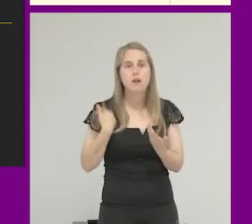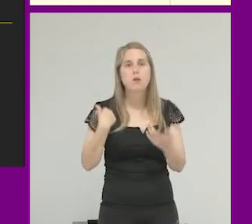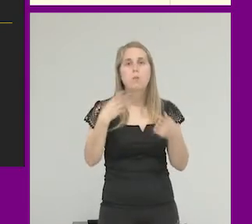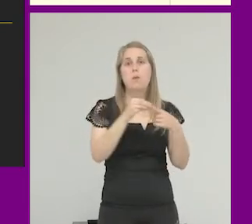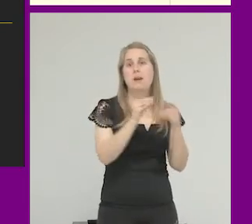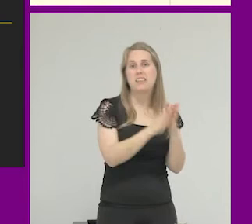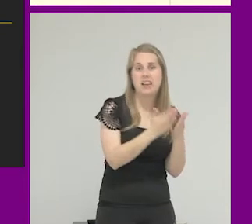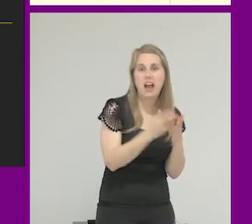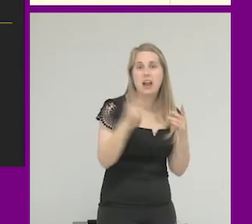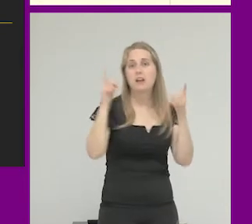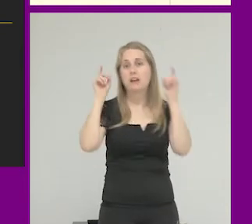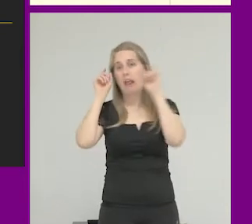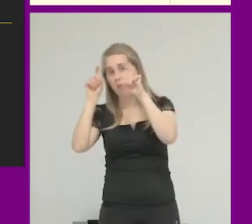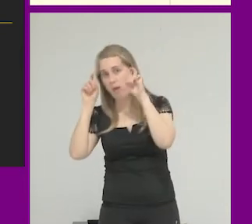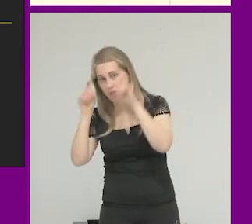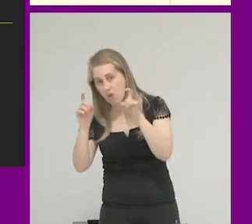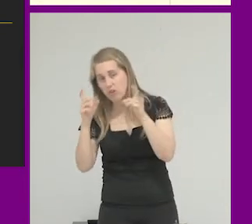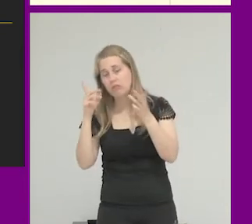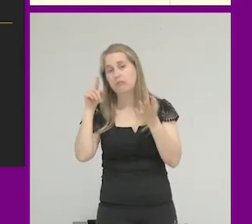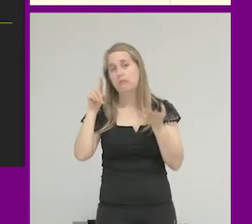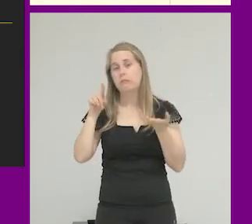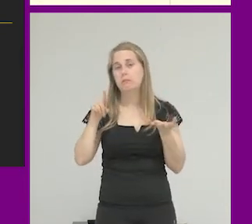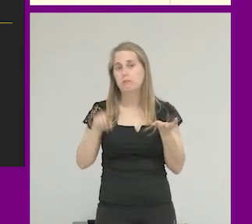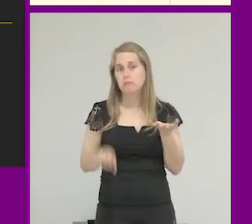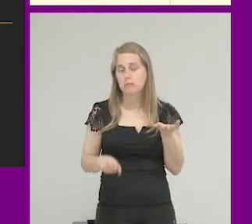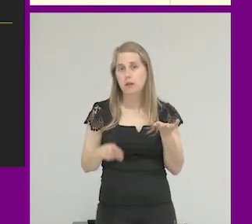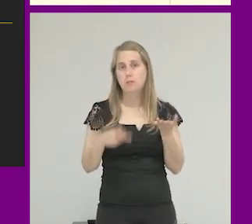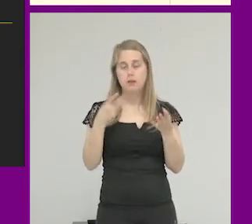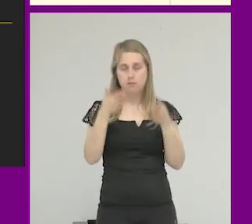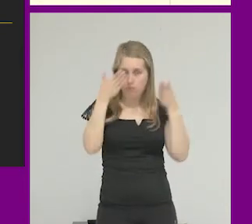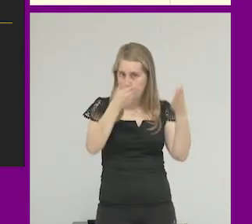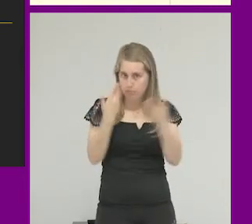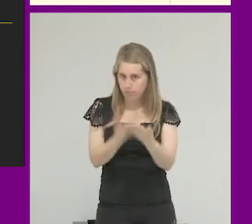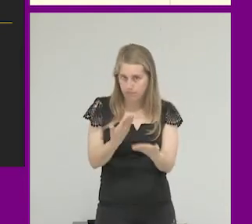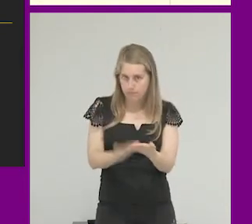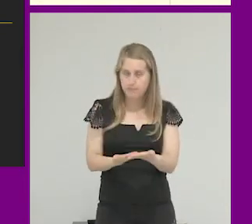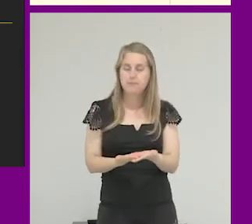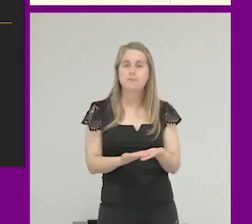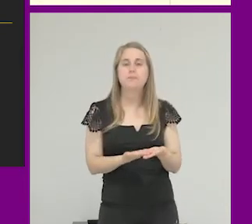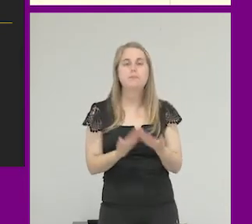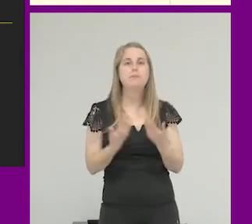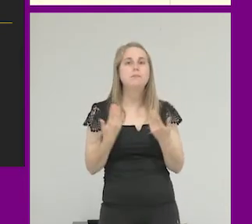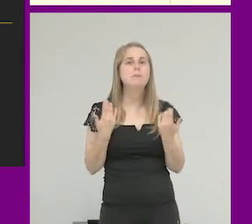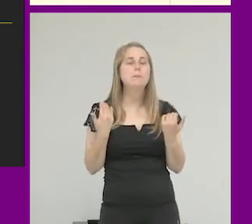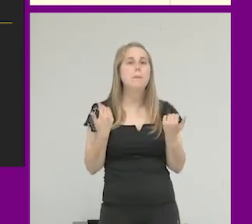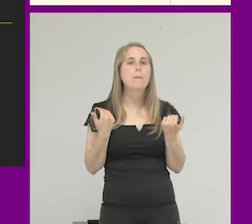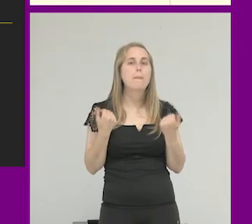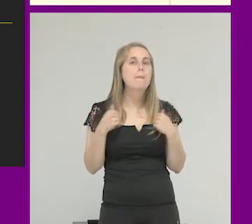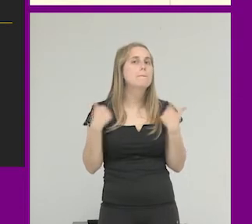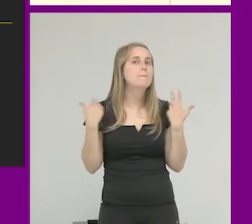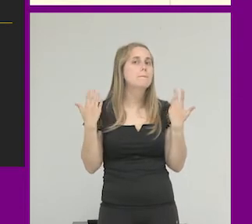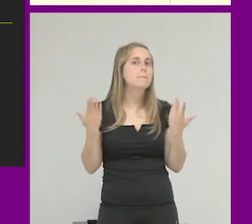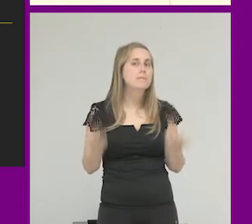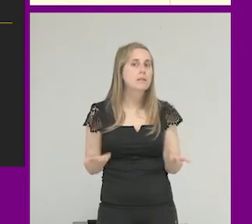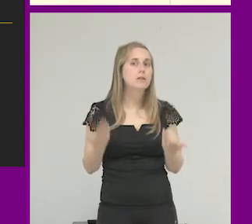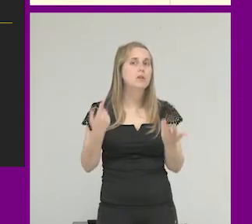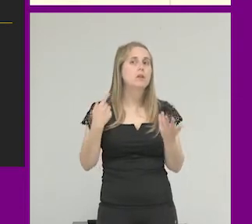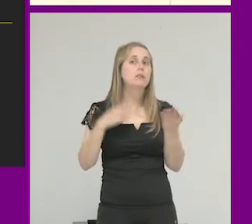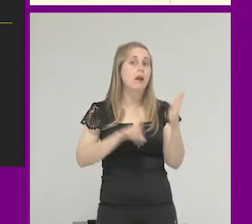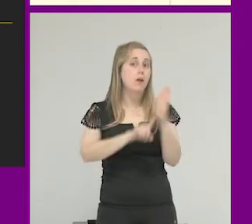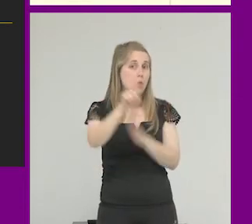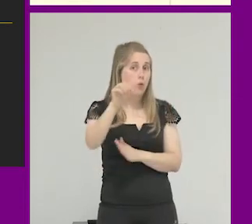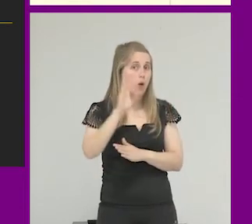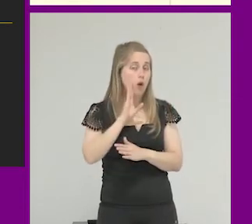eta hezkuntzan beran ba, isla da, ez? Eta orduan, evoluzio